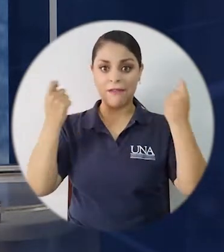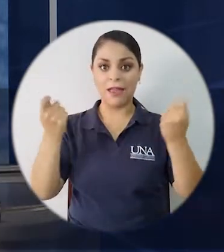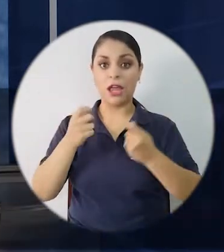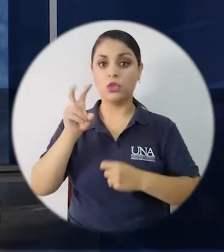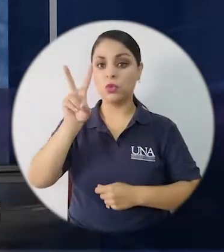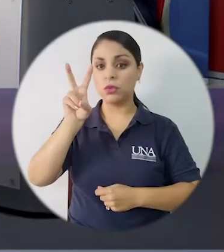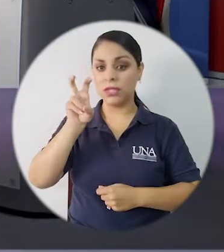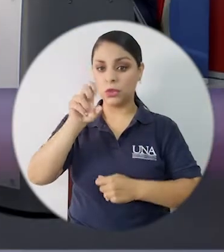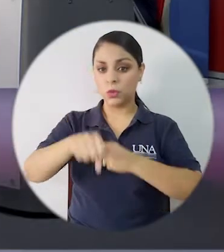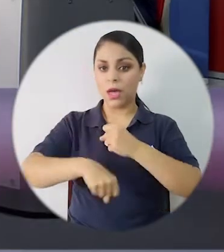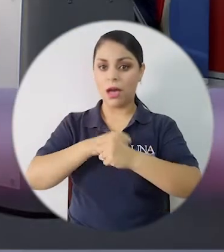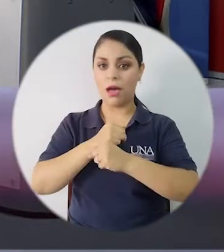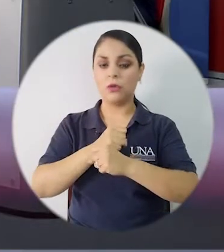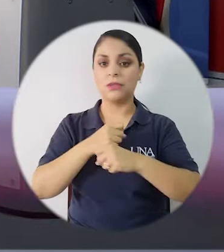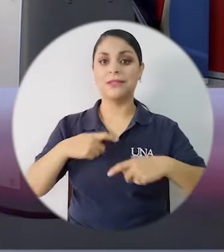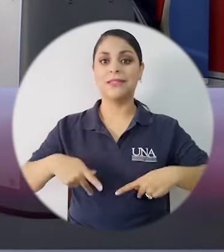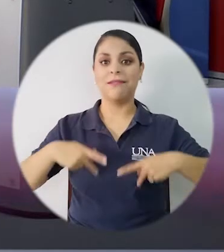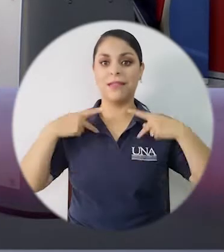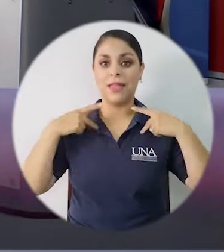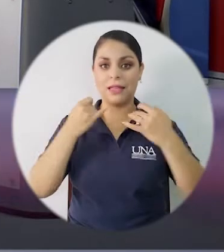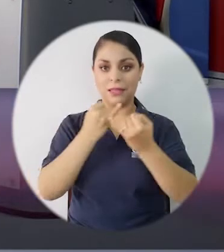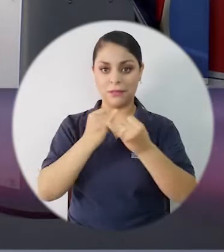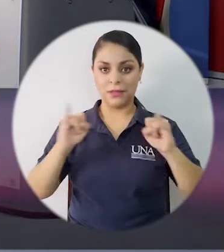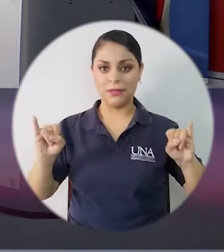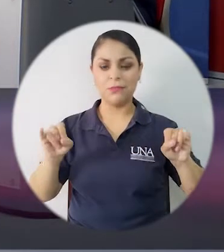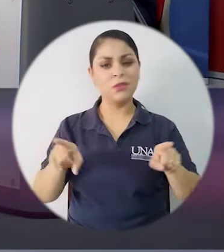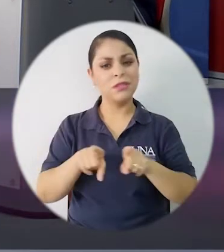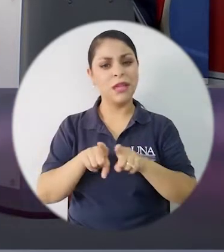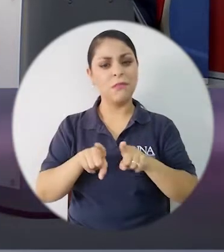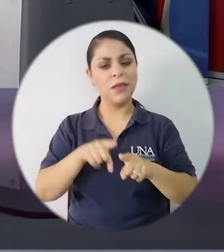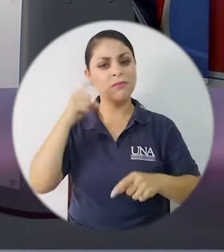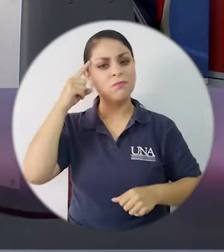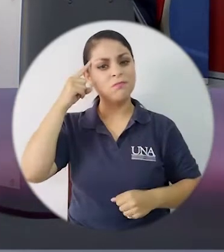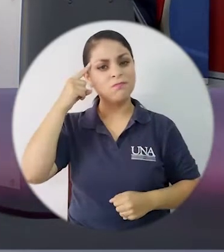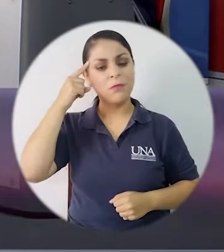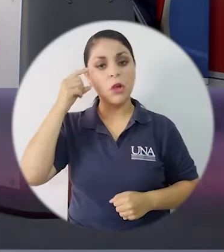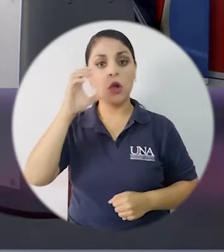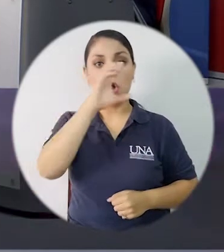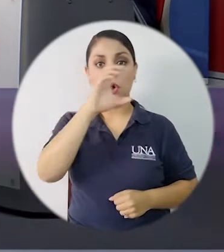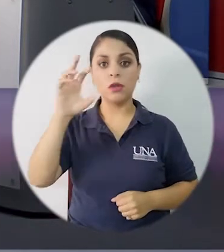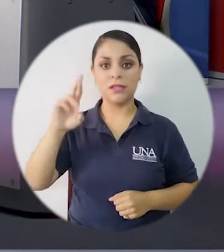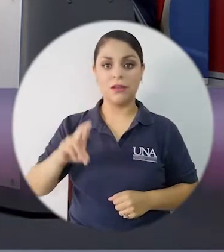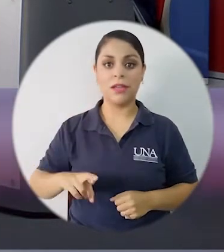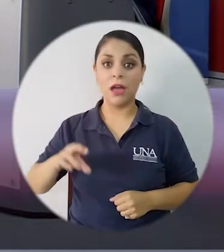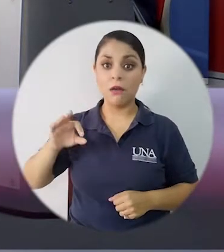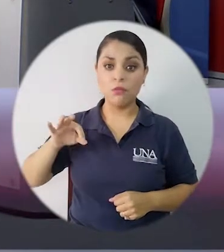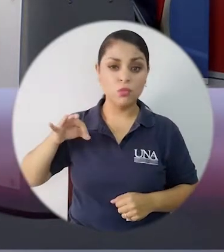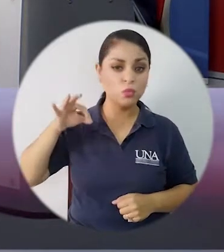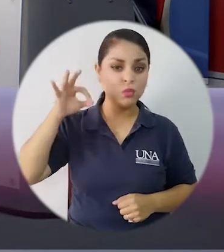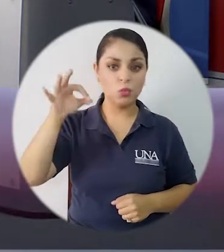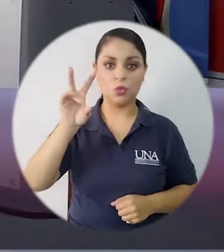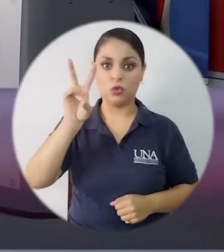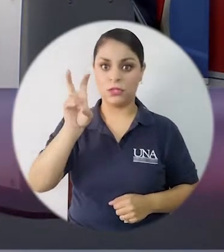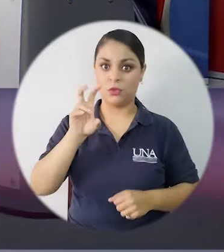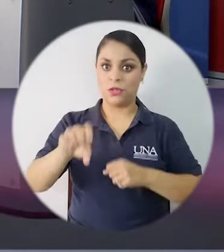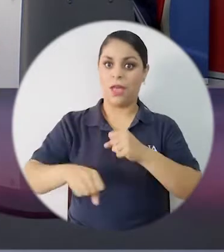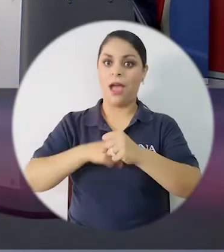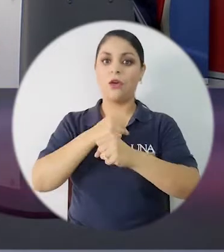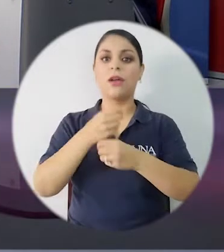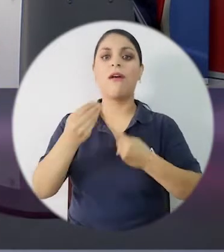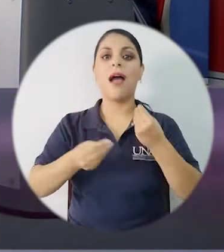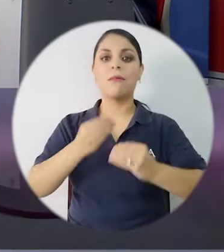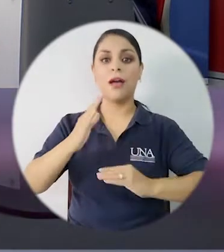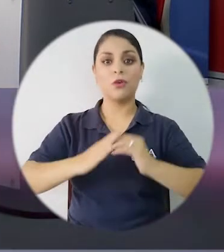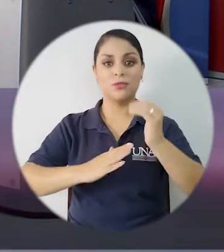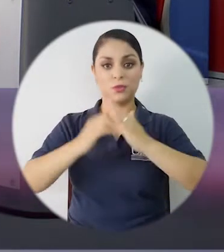de vida independiente, pero también para reflexionar sobre la Costa Rica que tenemos y que queremos construir para los siguientes